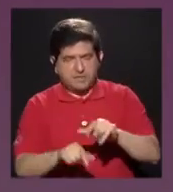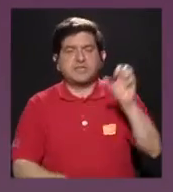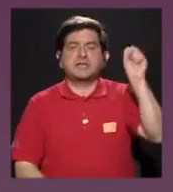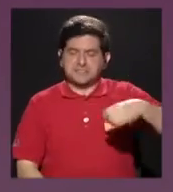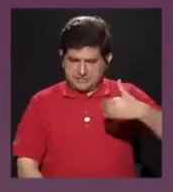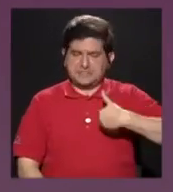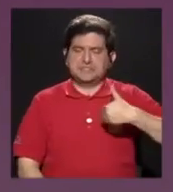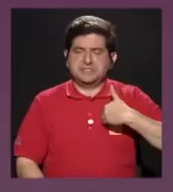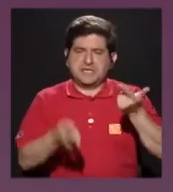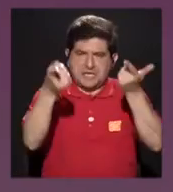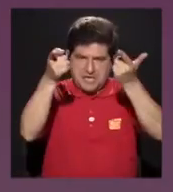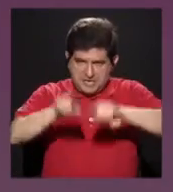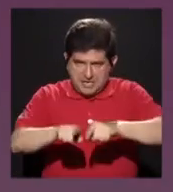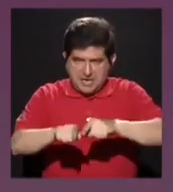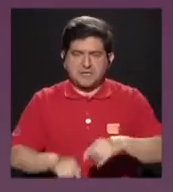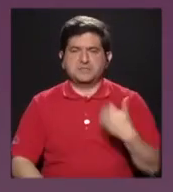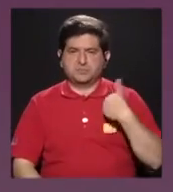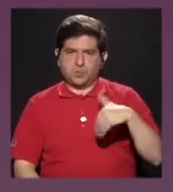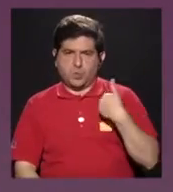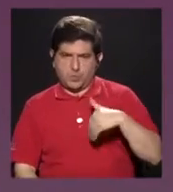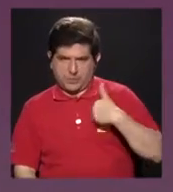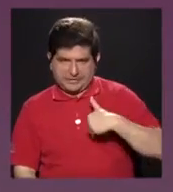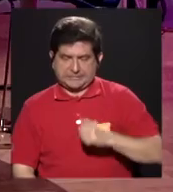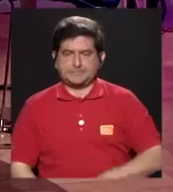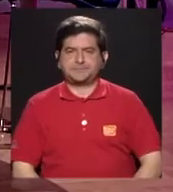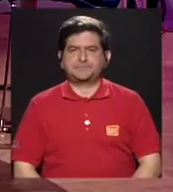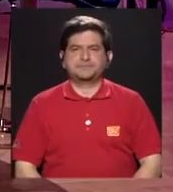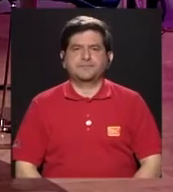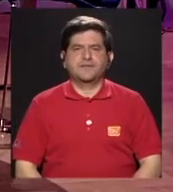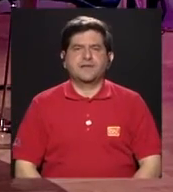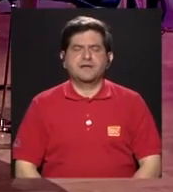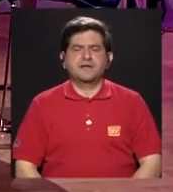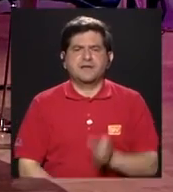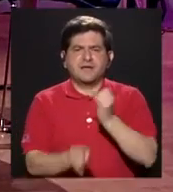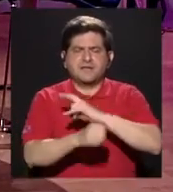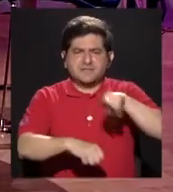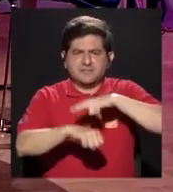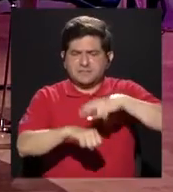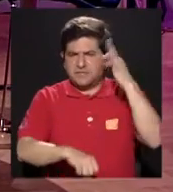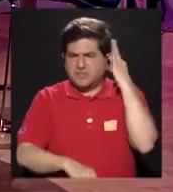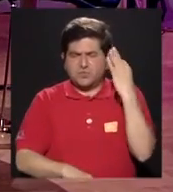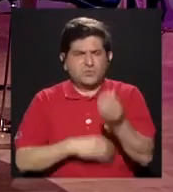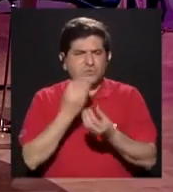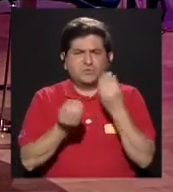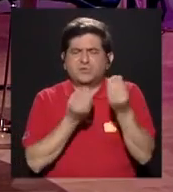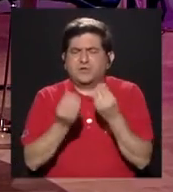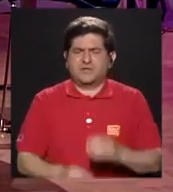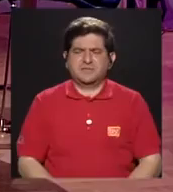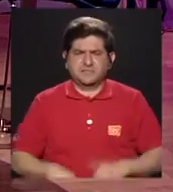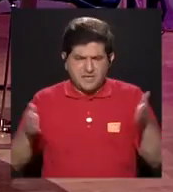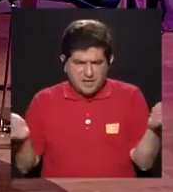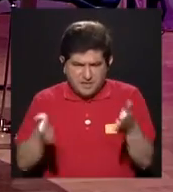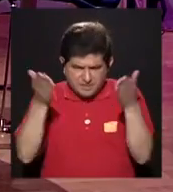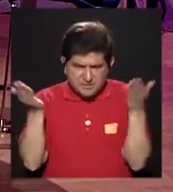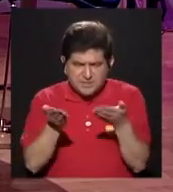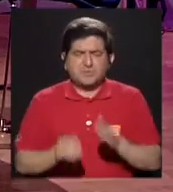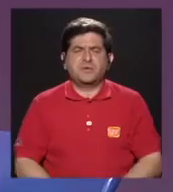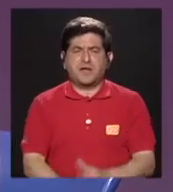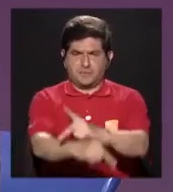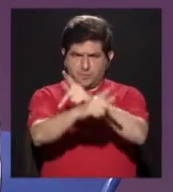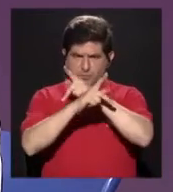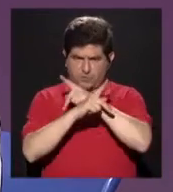si lo tienen en el caso de los hombres que hace concretamente el inam o para promover los derechos y proteger los derechos